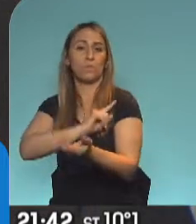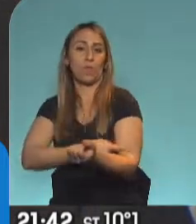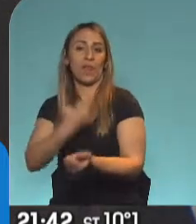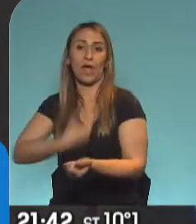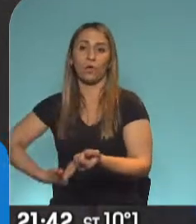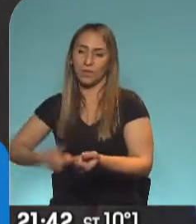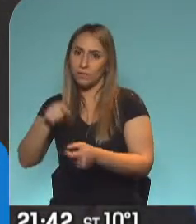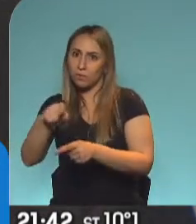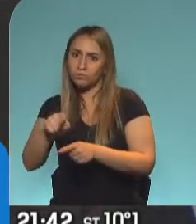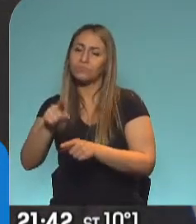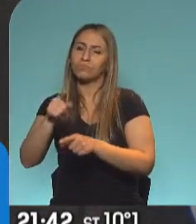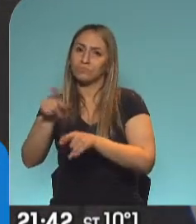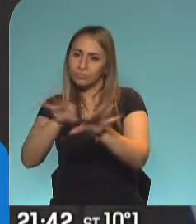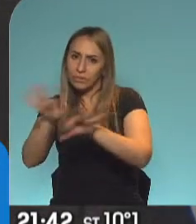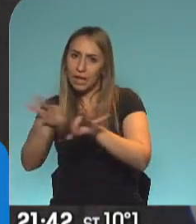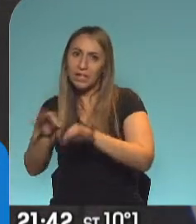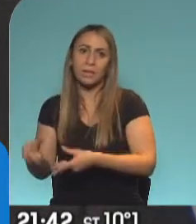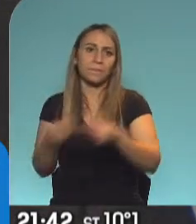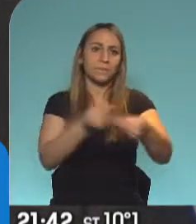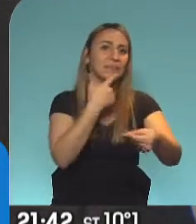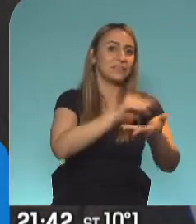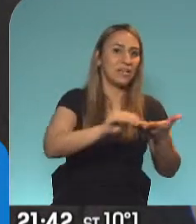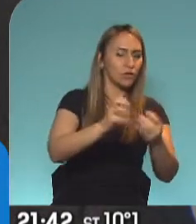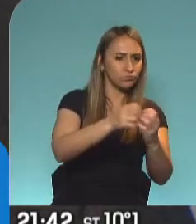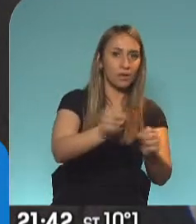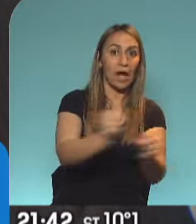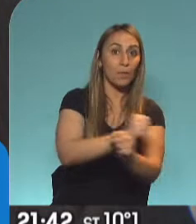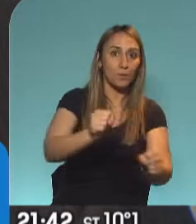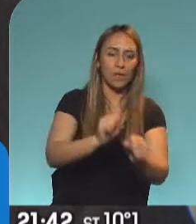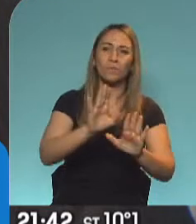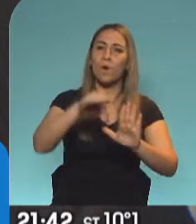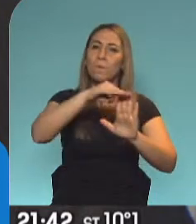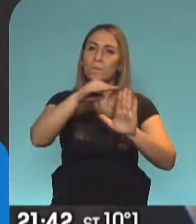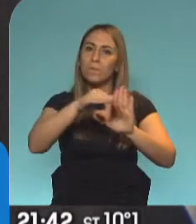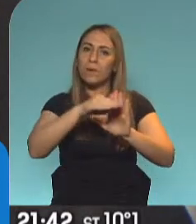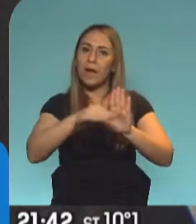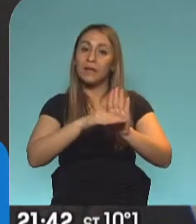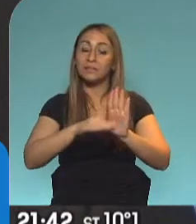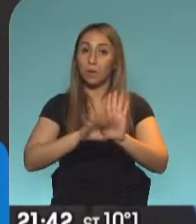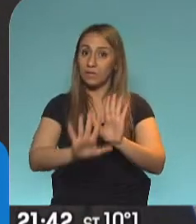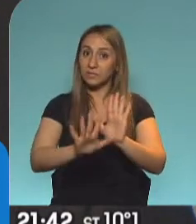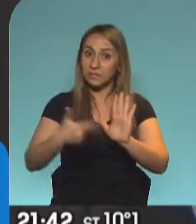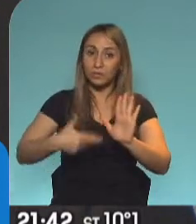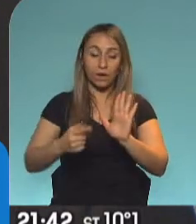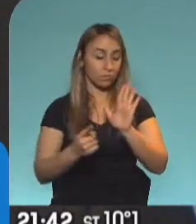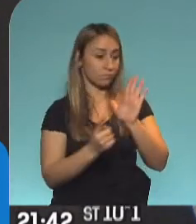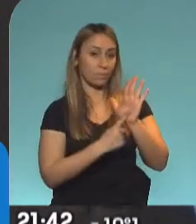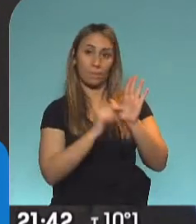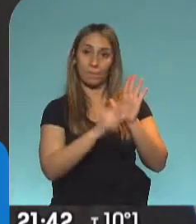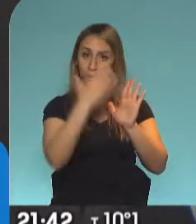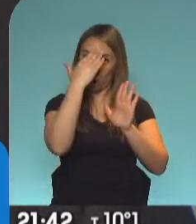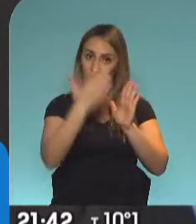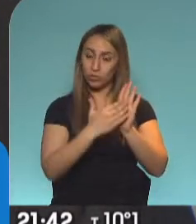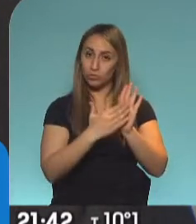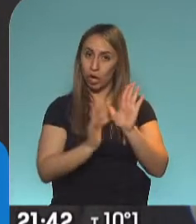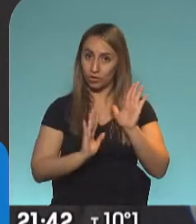elige y de allí envía al Senado para que el Senado le dé el acuerdo. Este procedimiento normal, natural y que prevé la Constitución, en algún momento se